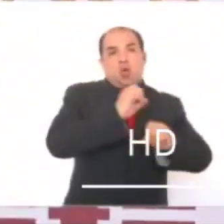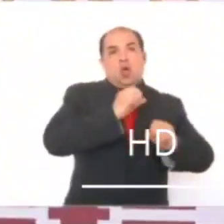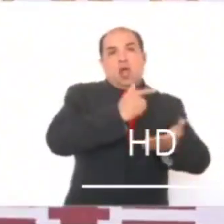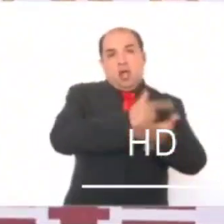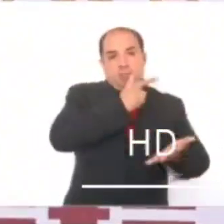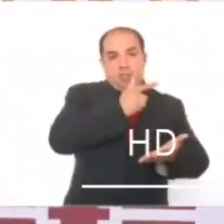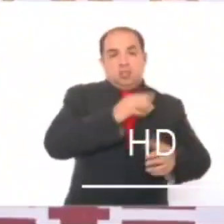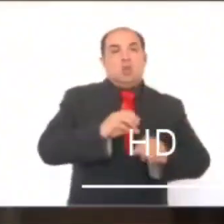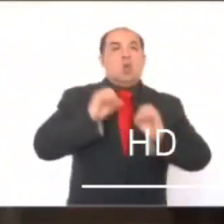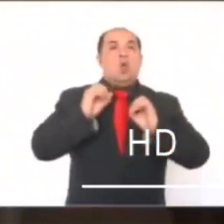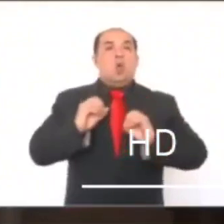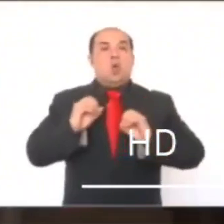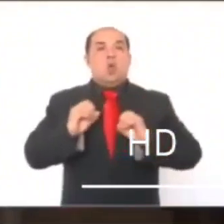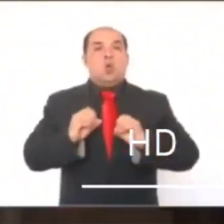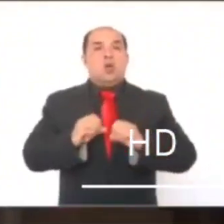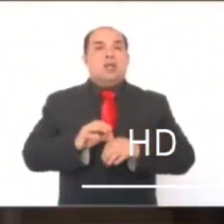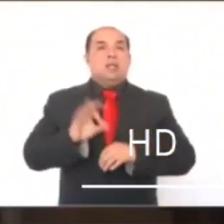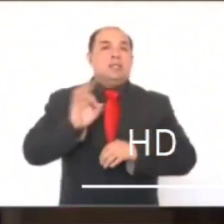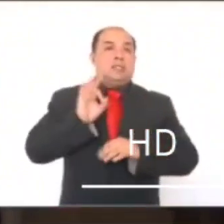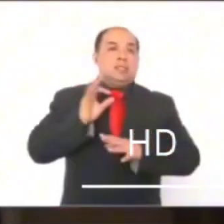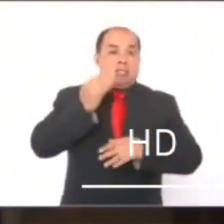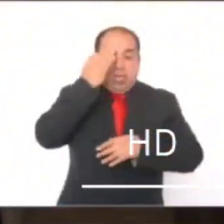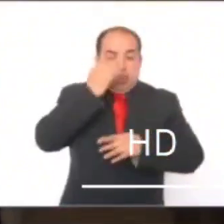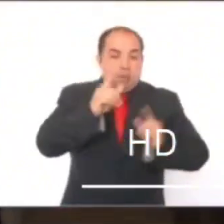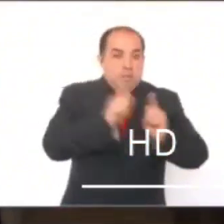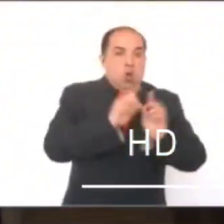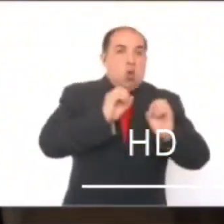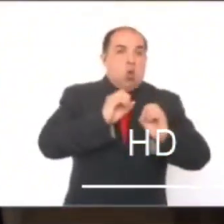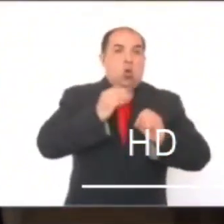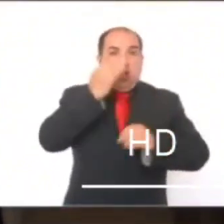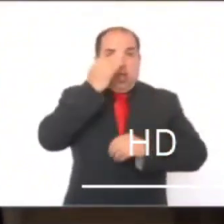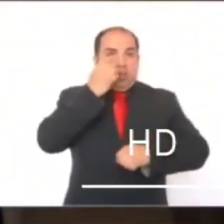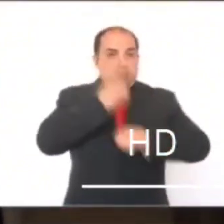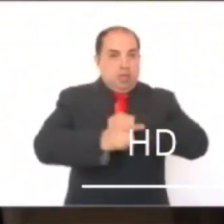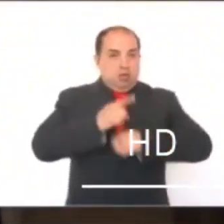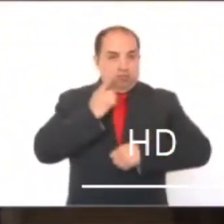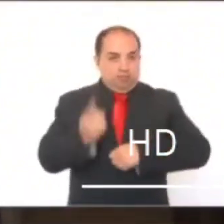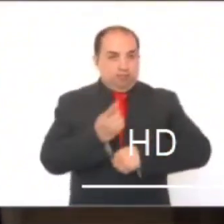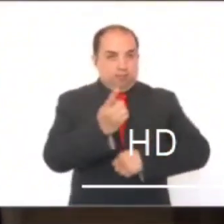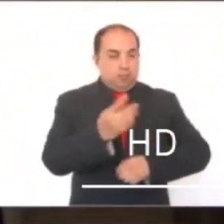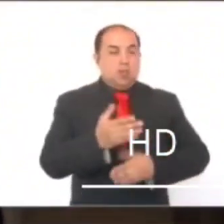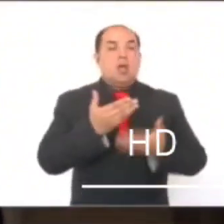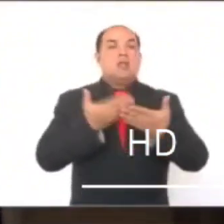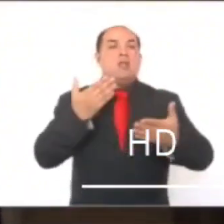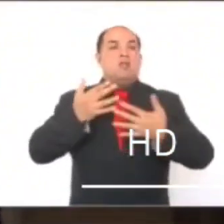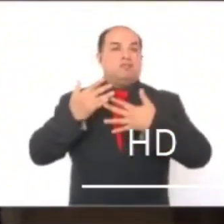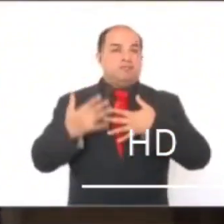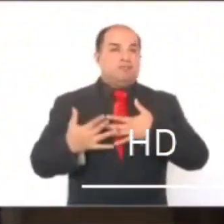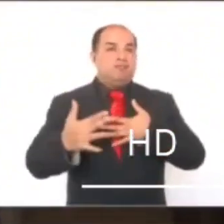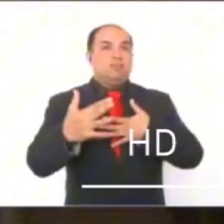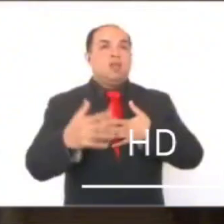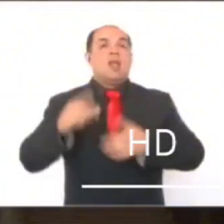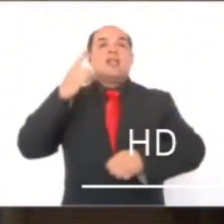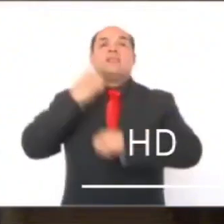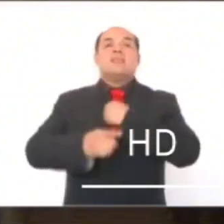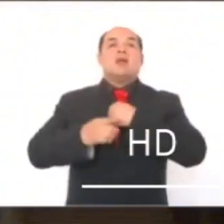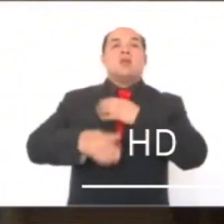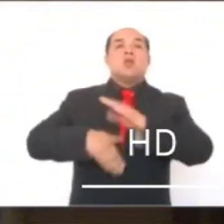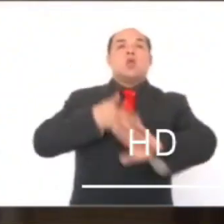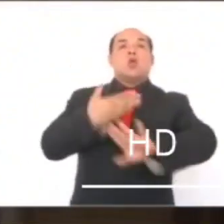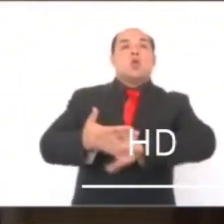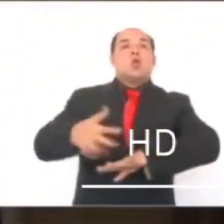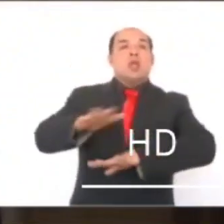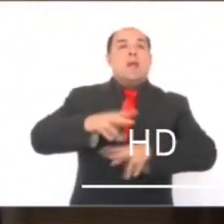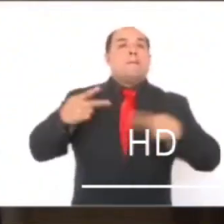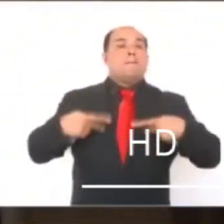graves o la de temporales o permanentes. De ahora en adelante, las lesiones que se causen a las